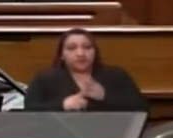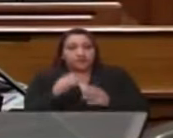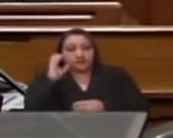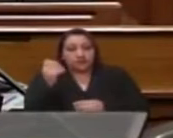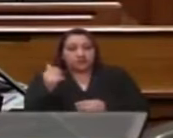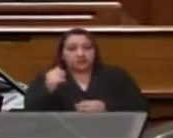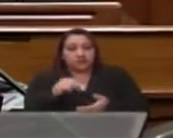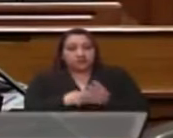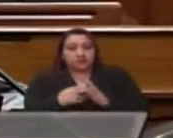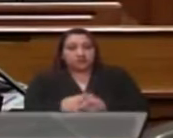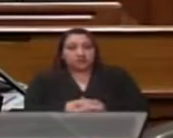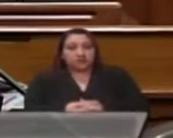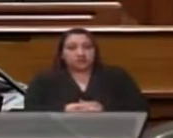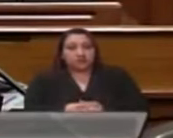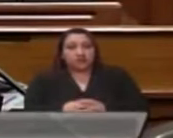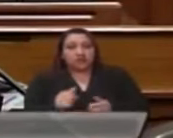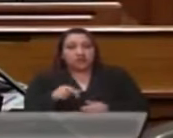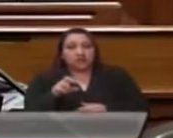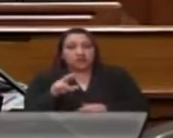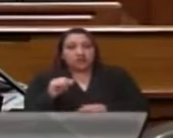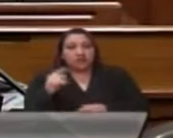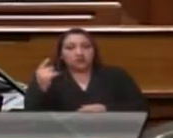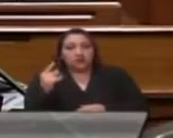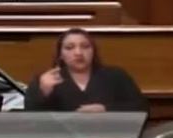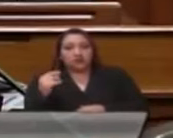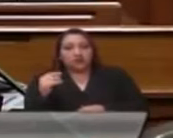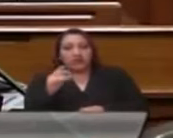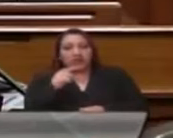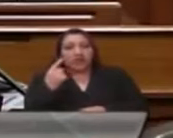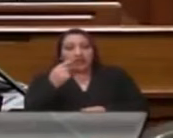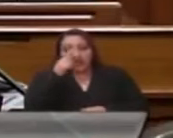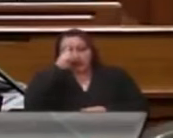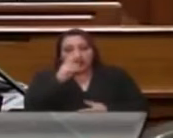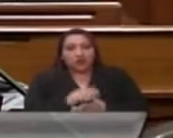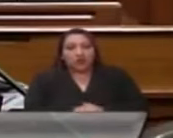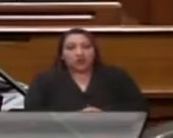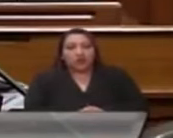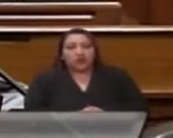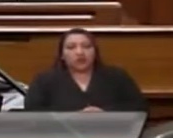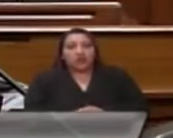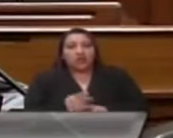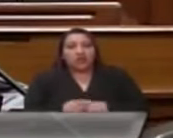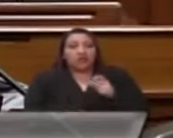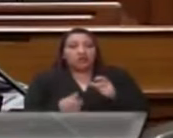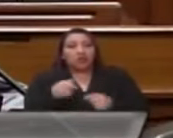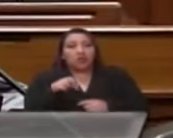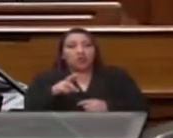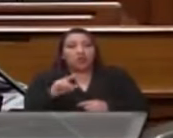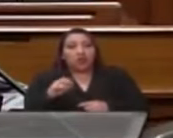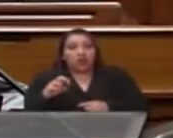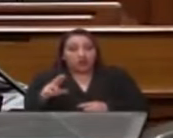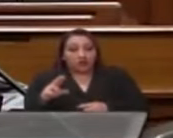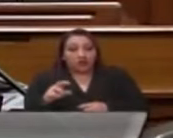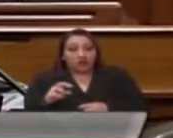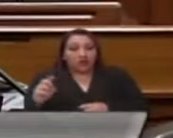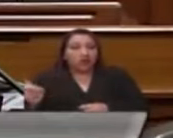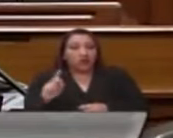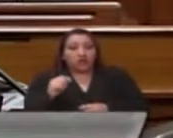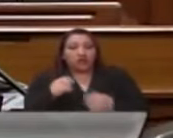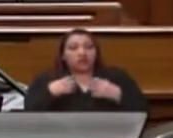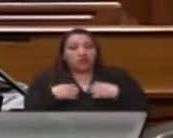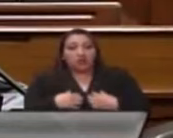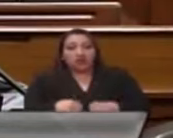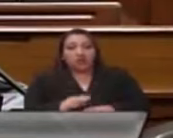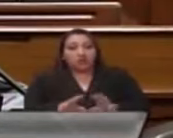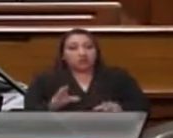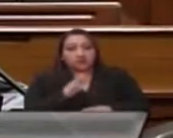cree la Procuraduría General de la República, de modo que los procuradores no sean